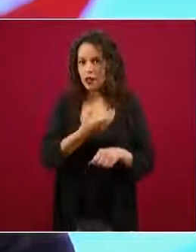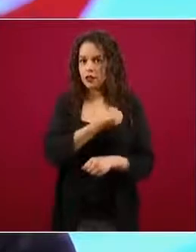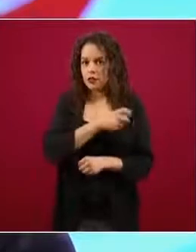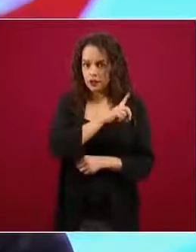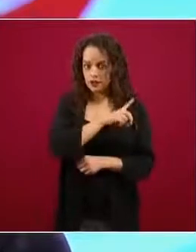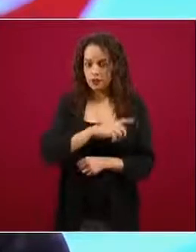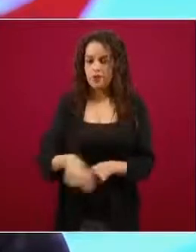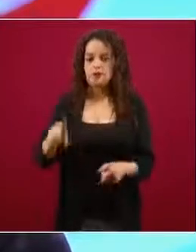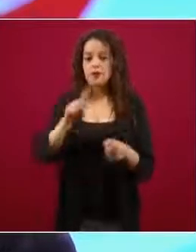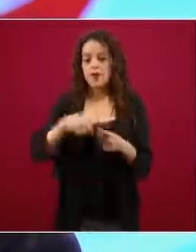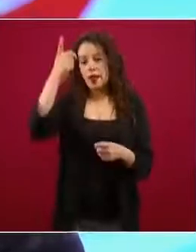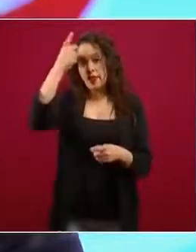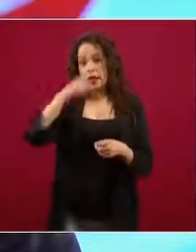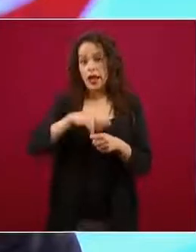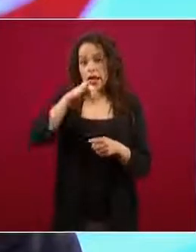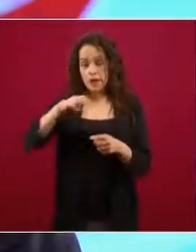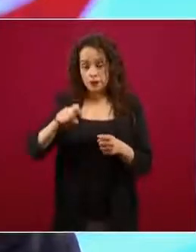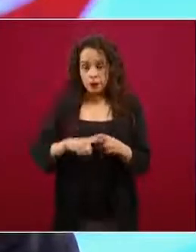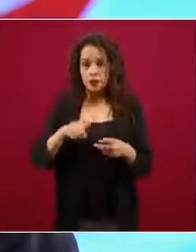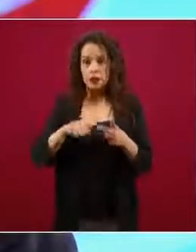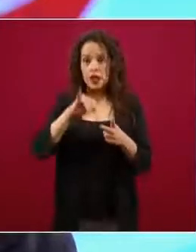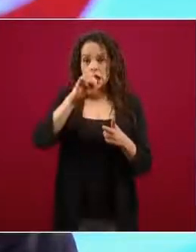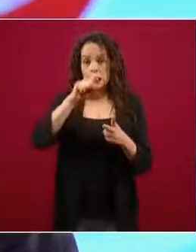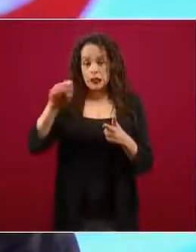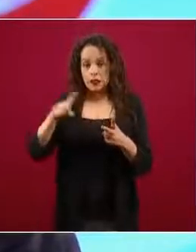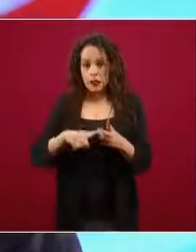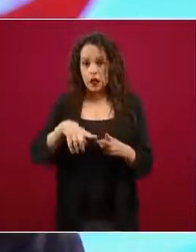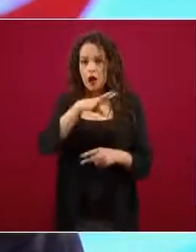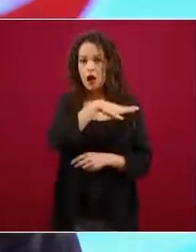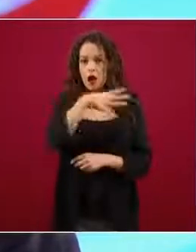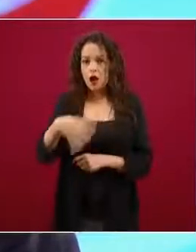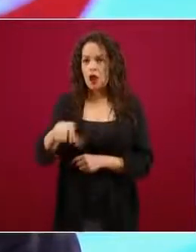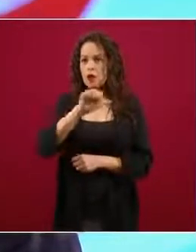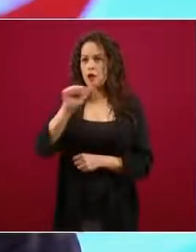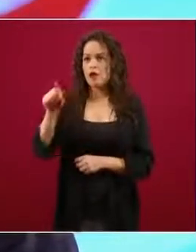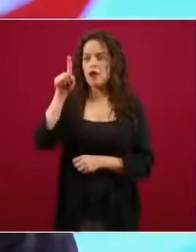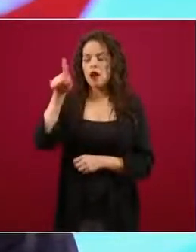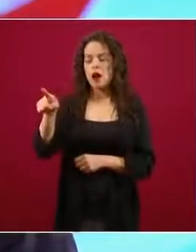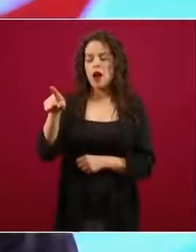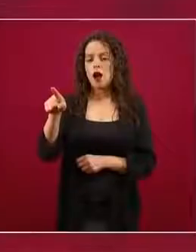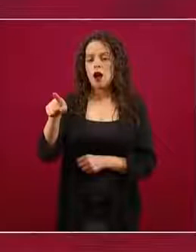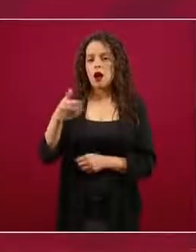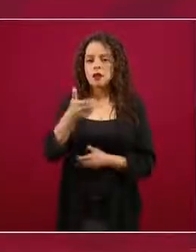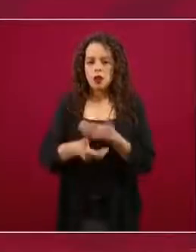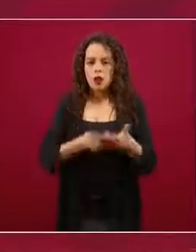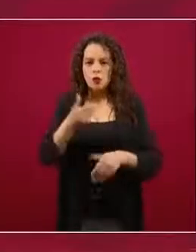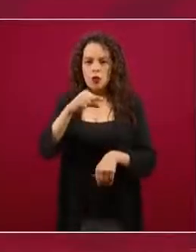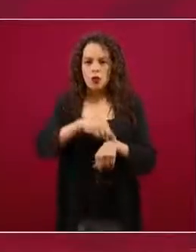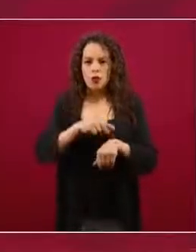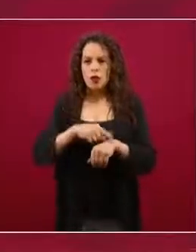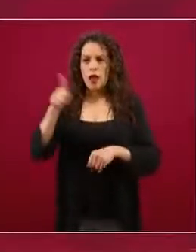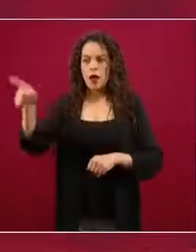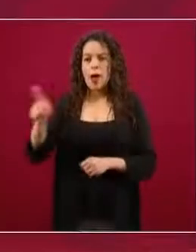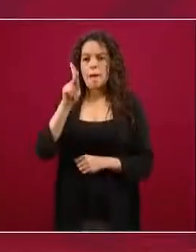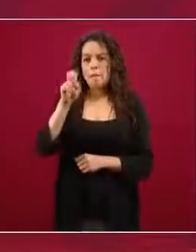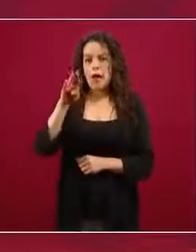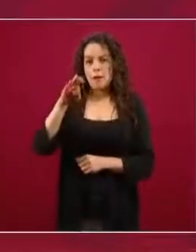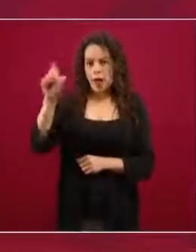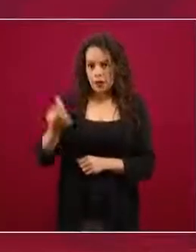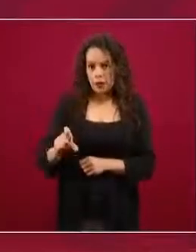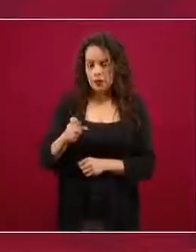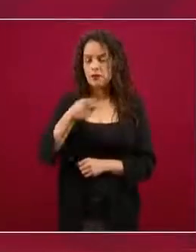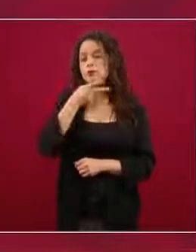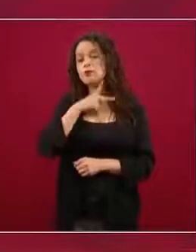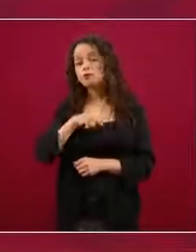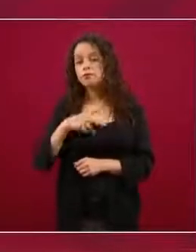director del ISSSTE, el gerente de servicios médicos de Pemex y los representantes también de las ramas de